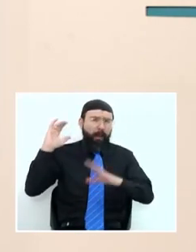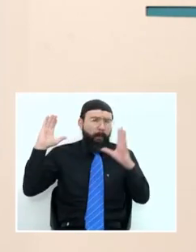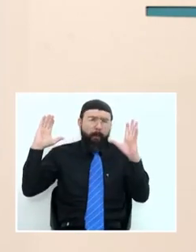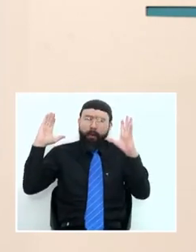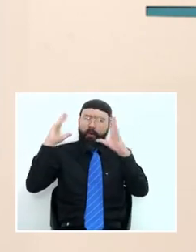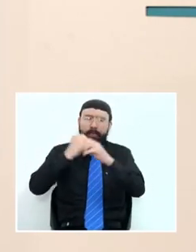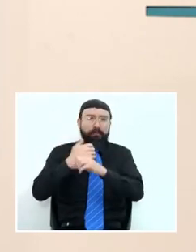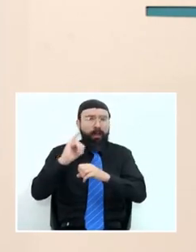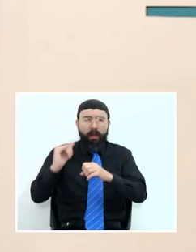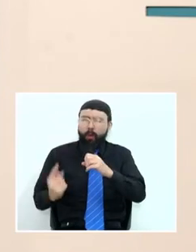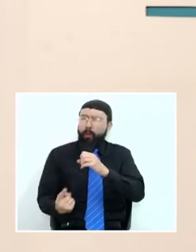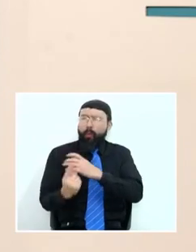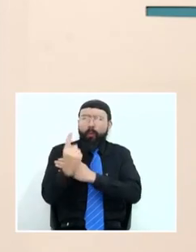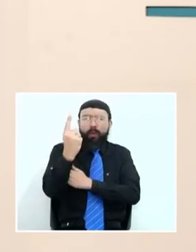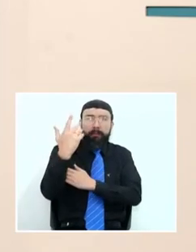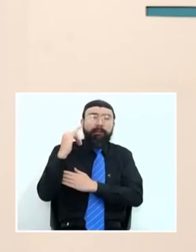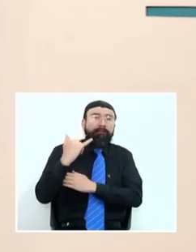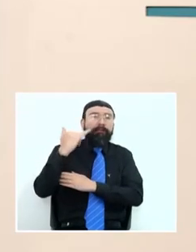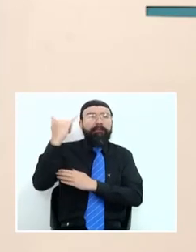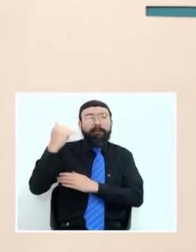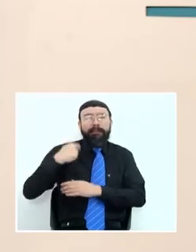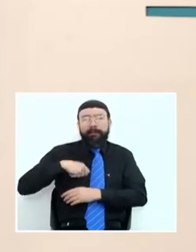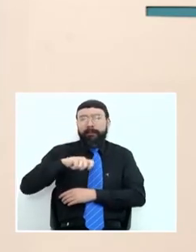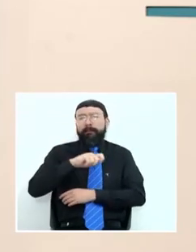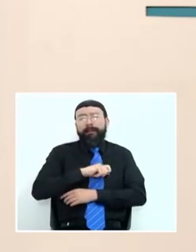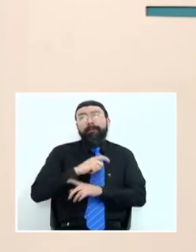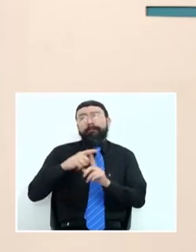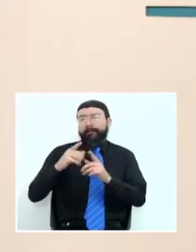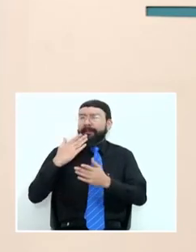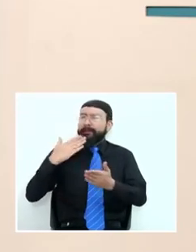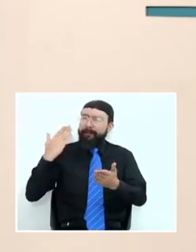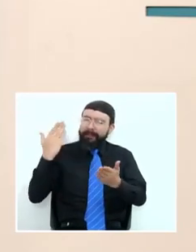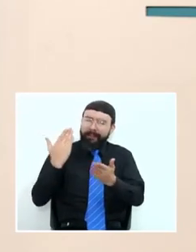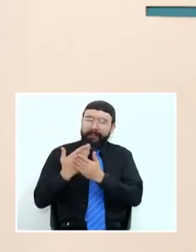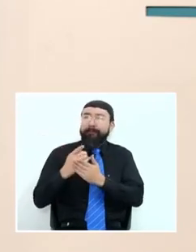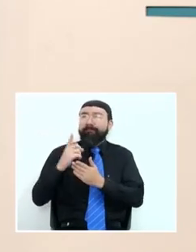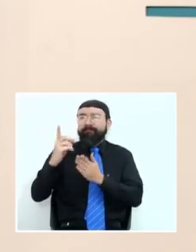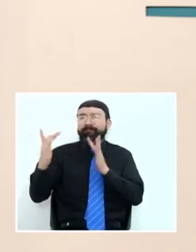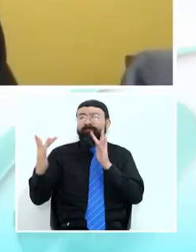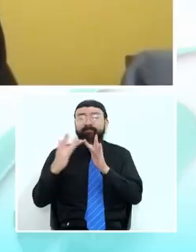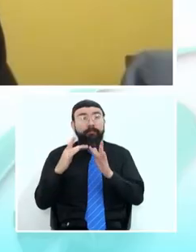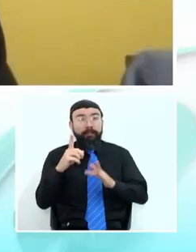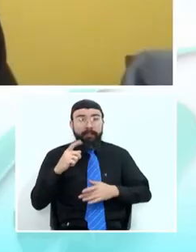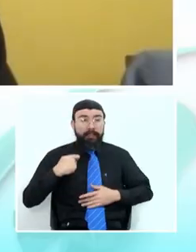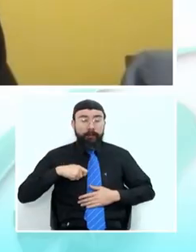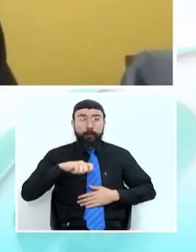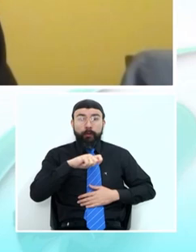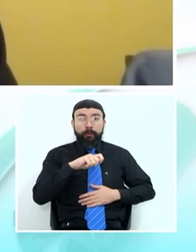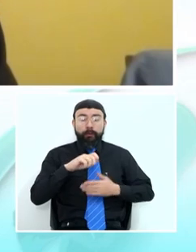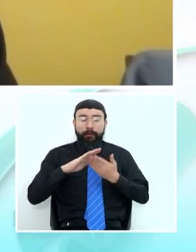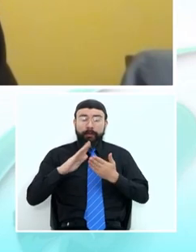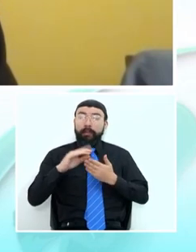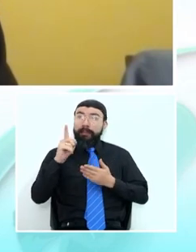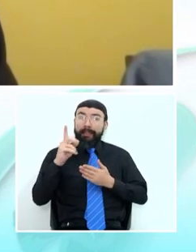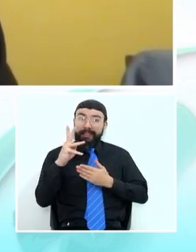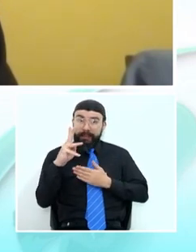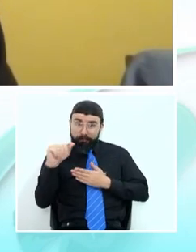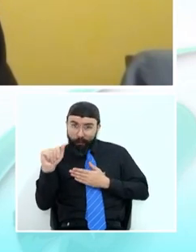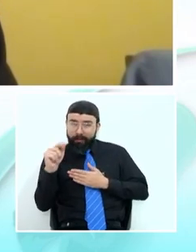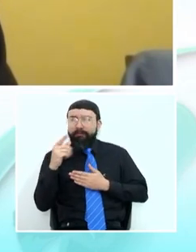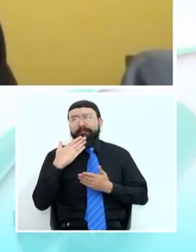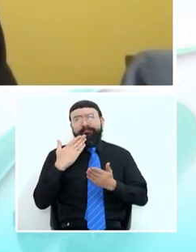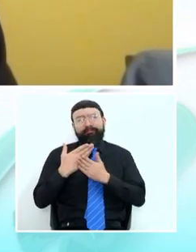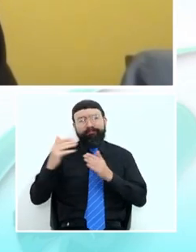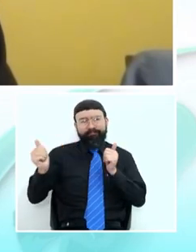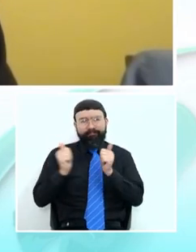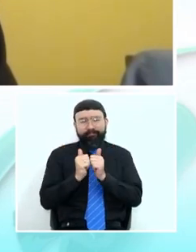la 1 de la mañana, pero le agradezco a él y a su esposa por estar con nosotros conectados en este momento.